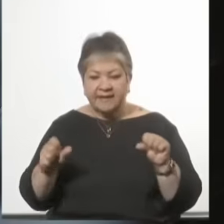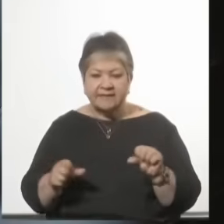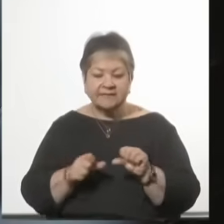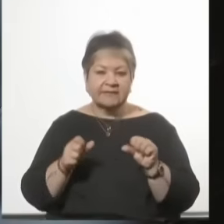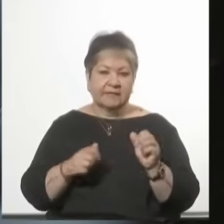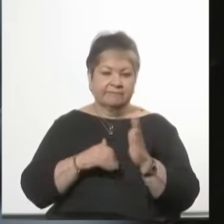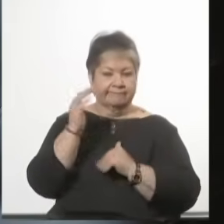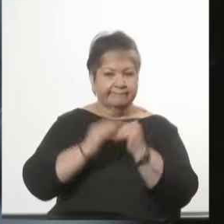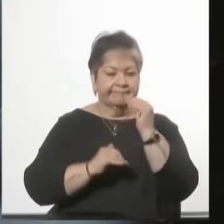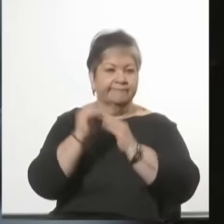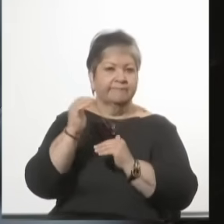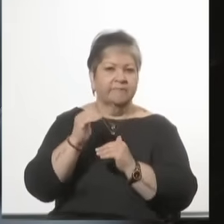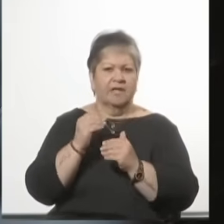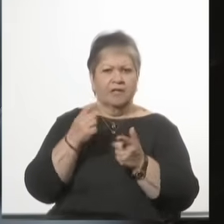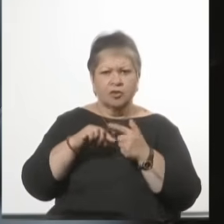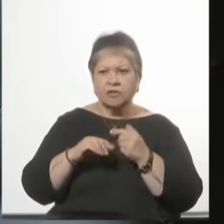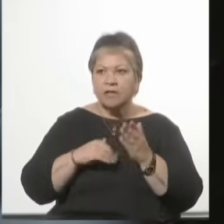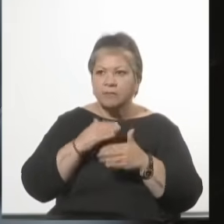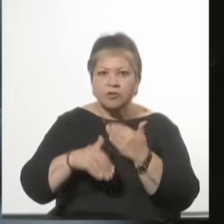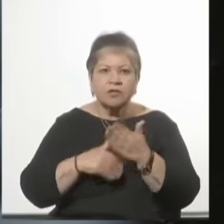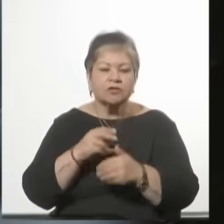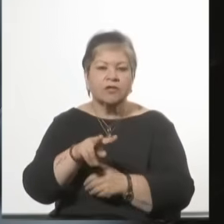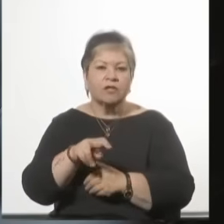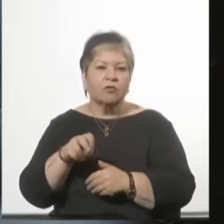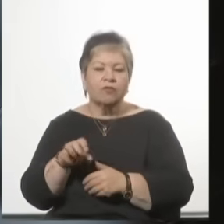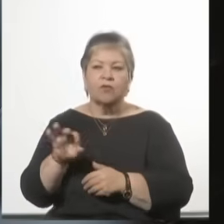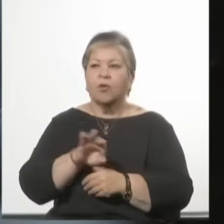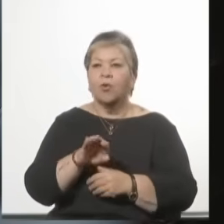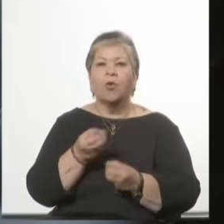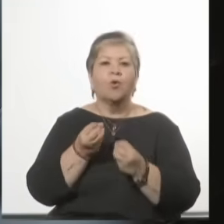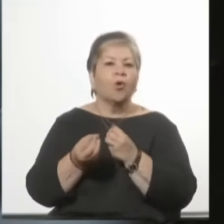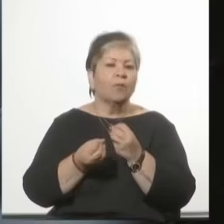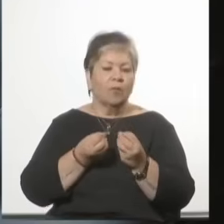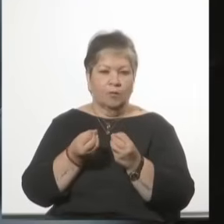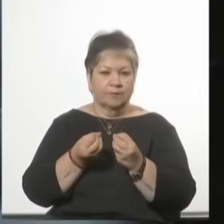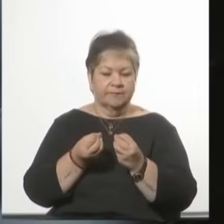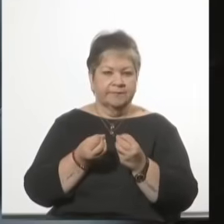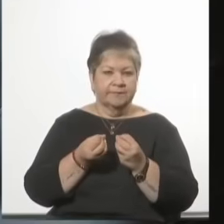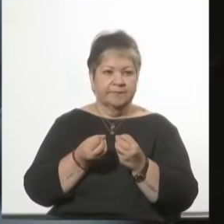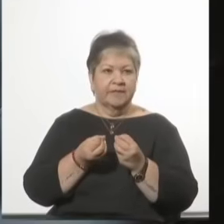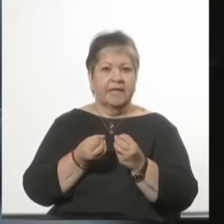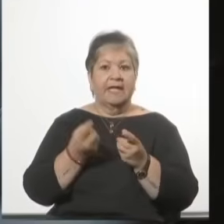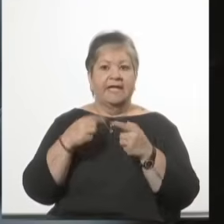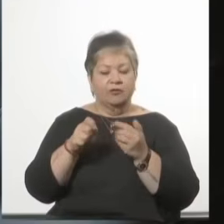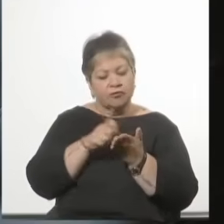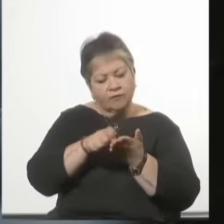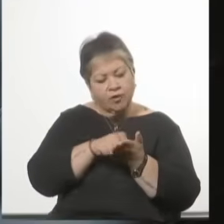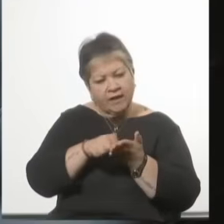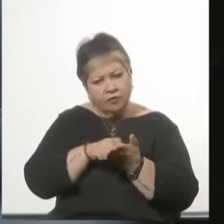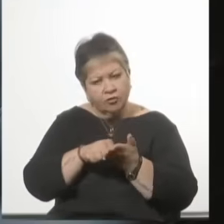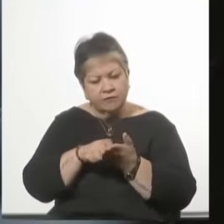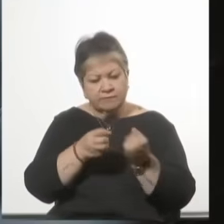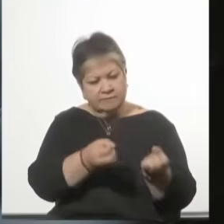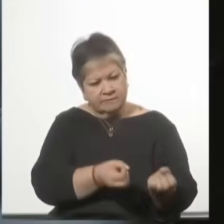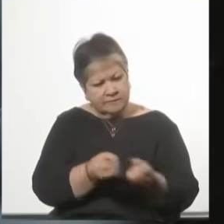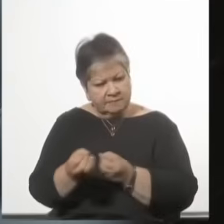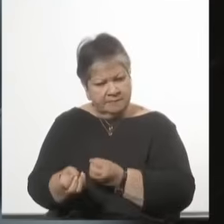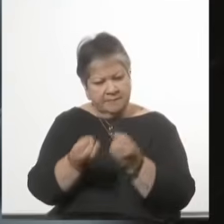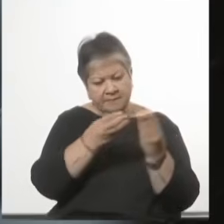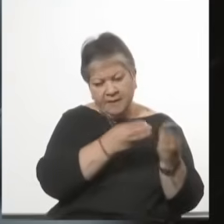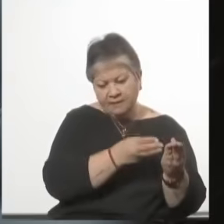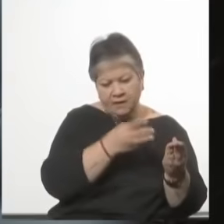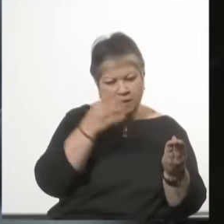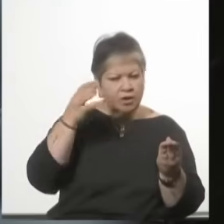el proceso de cobro ni si es a sola demanda. Concluye que los borradores enviados no cumplen con las exigencias